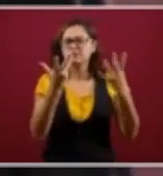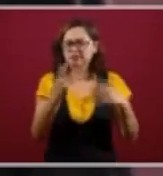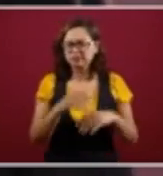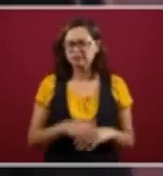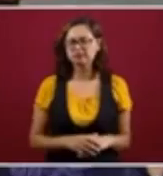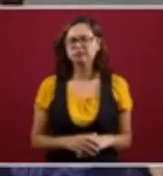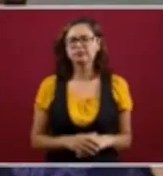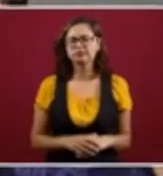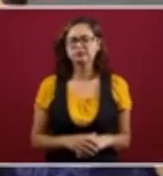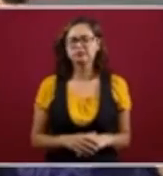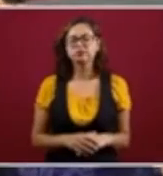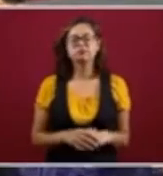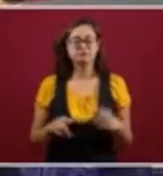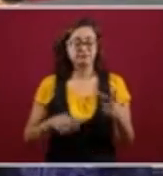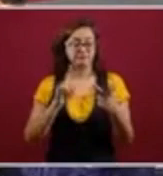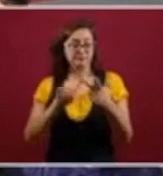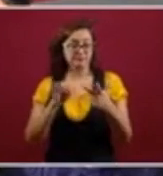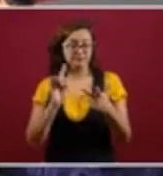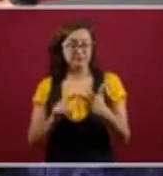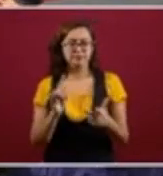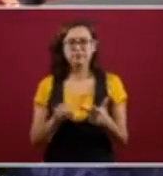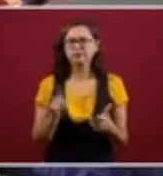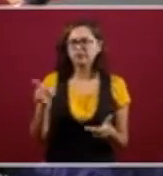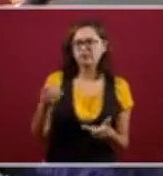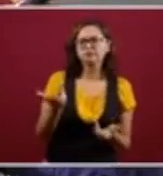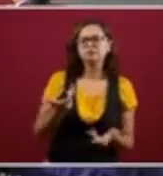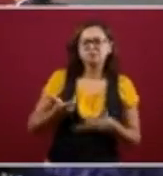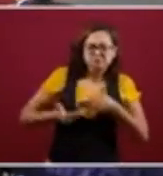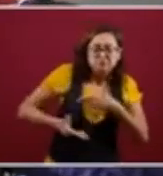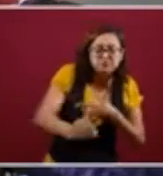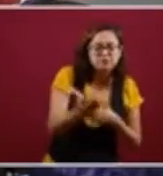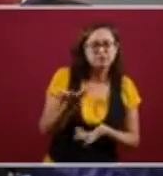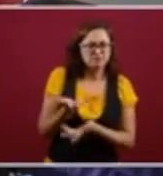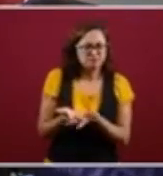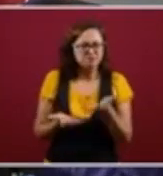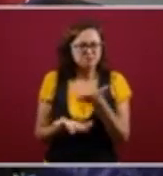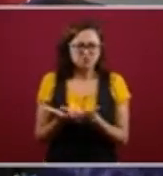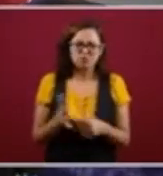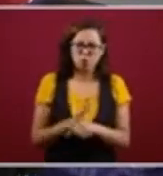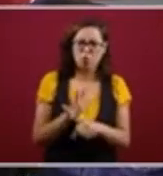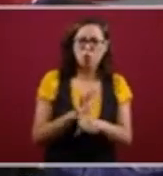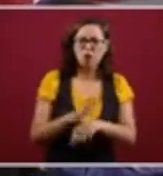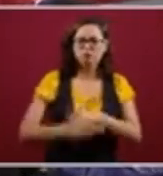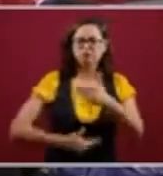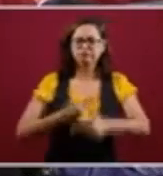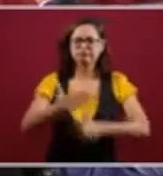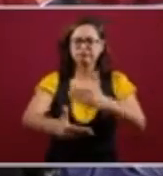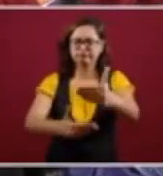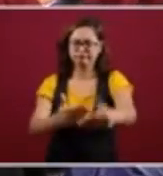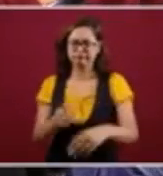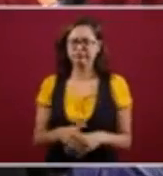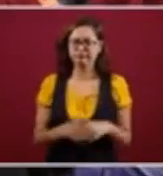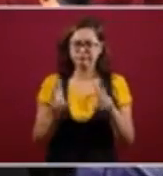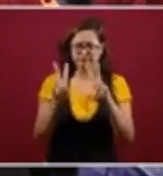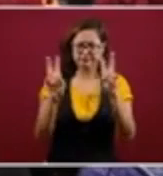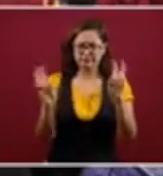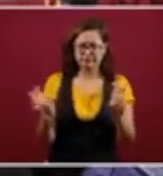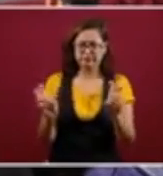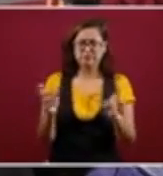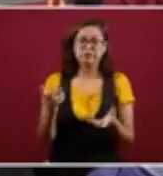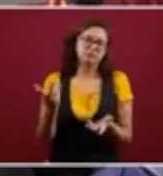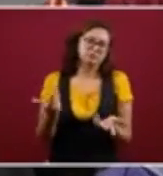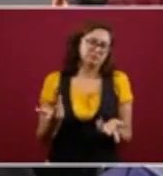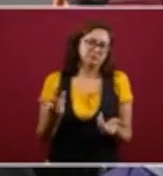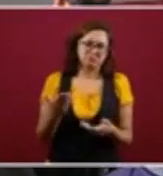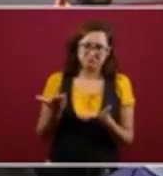se está haciendo y se va a realizar en el futuro en esta materia. Que ellos